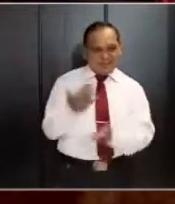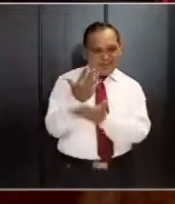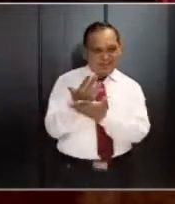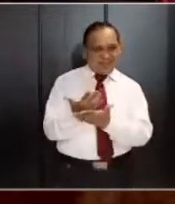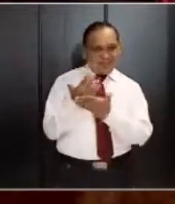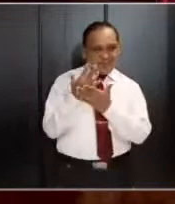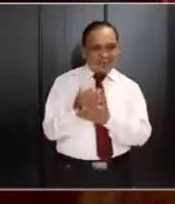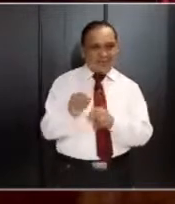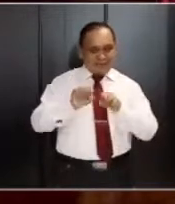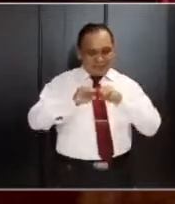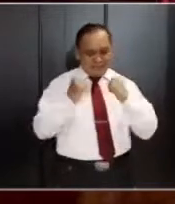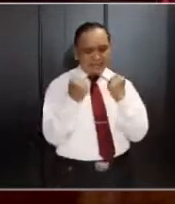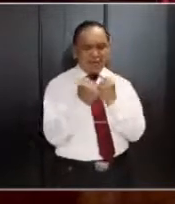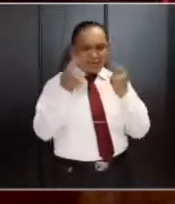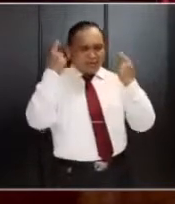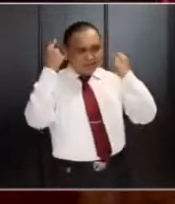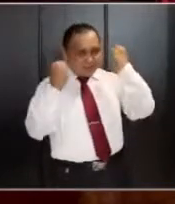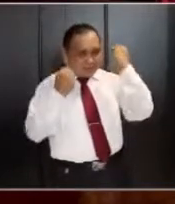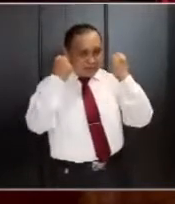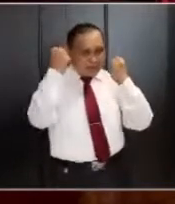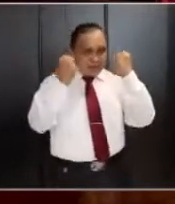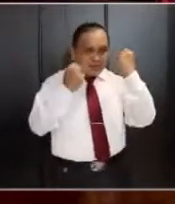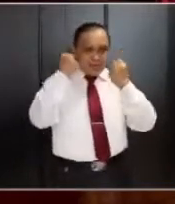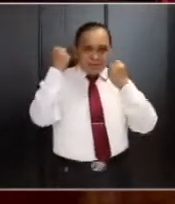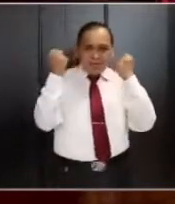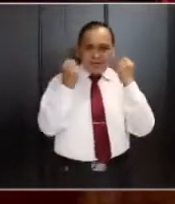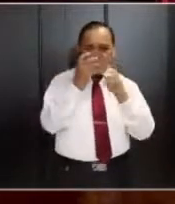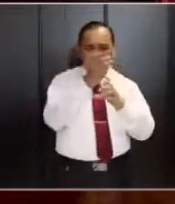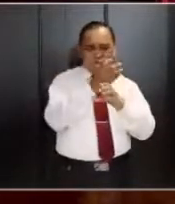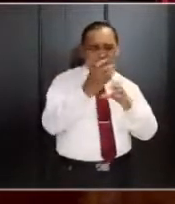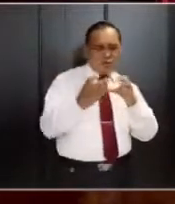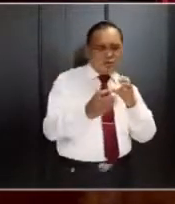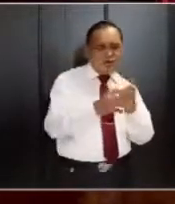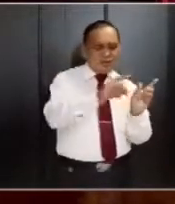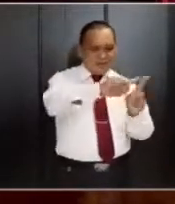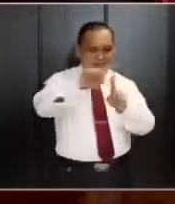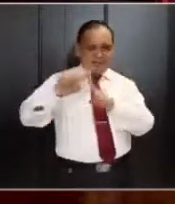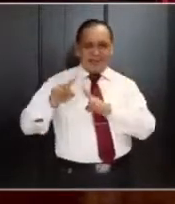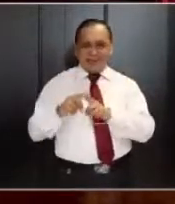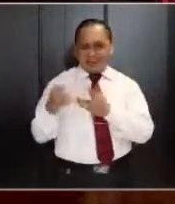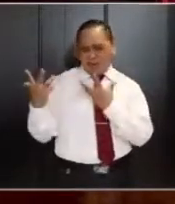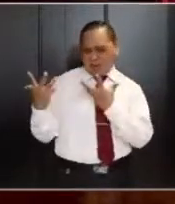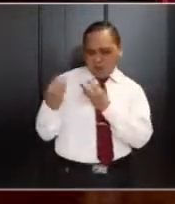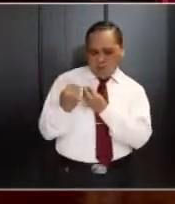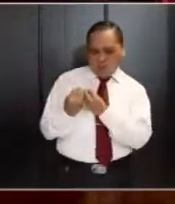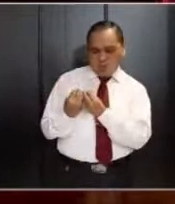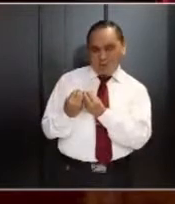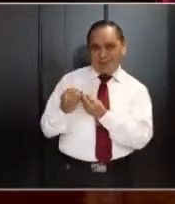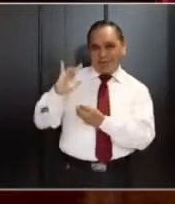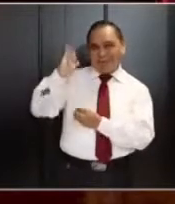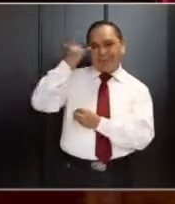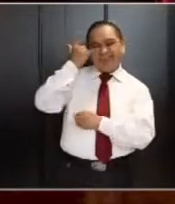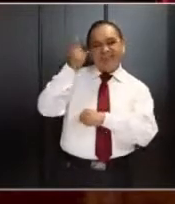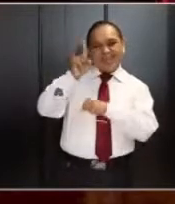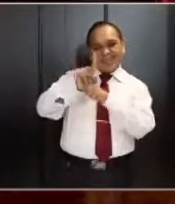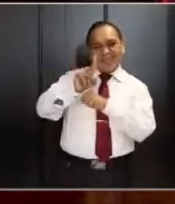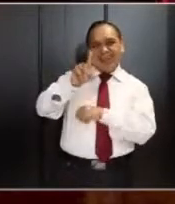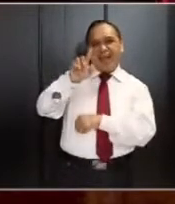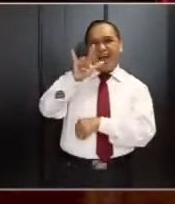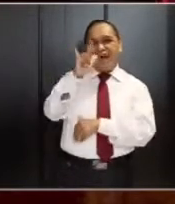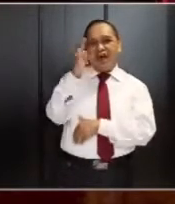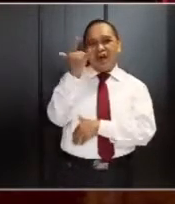de seguridad, de turismo, cosas que podemos hacer juntos, y que vendrá a Campeche, nos dijo que en junio. Así que